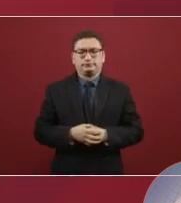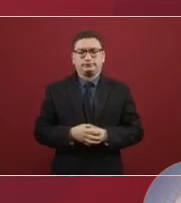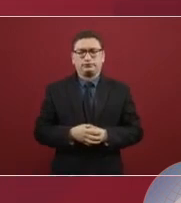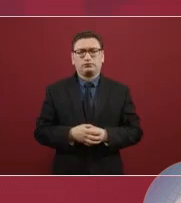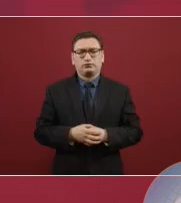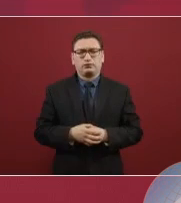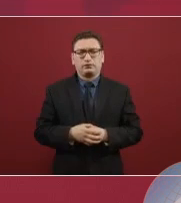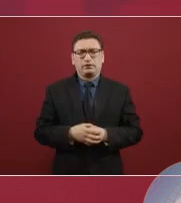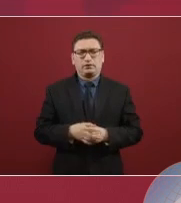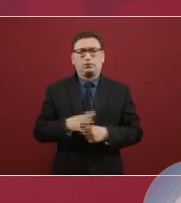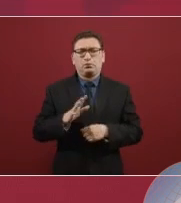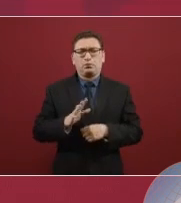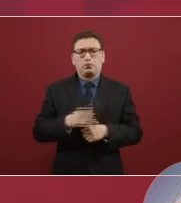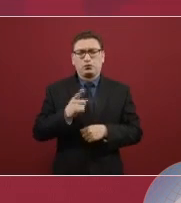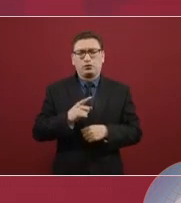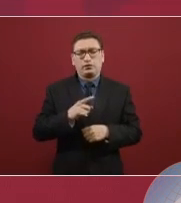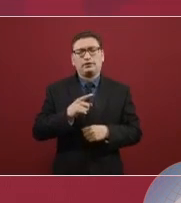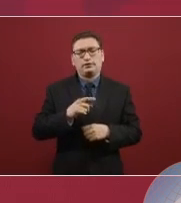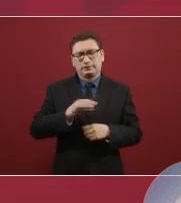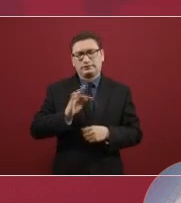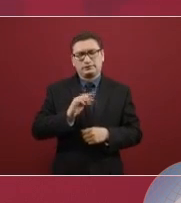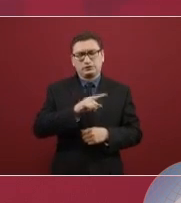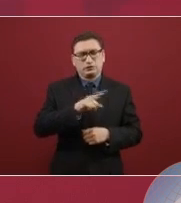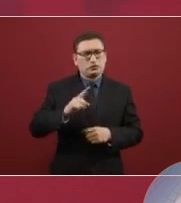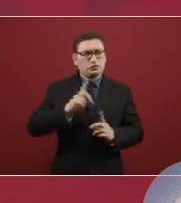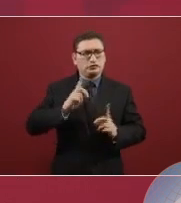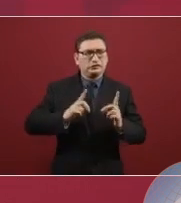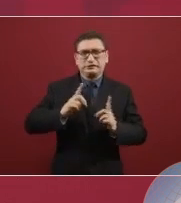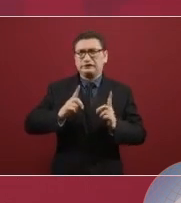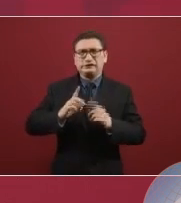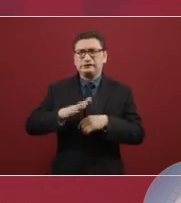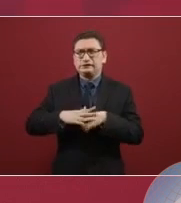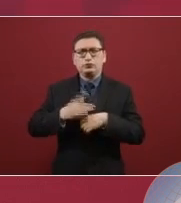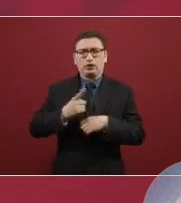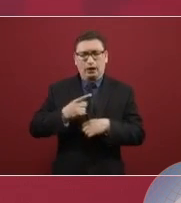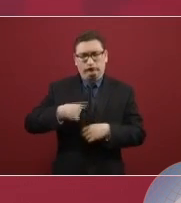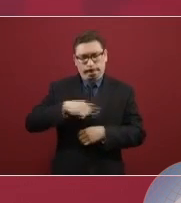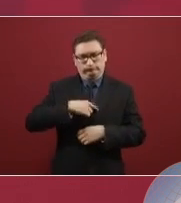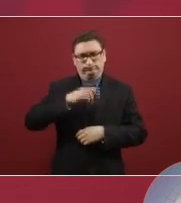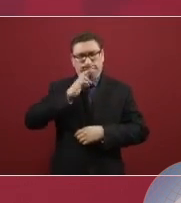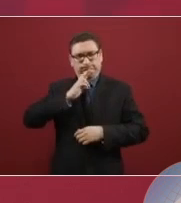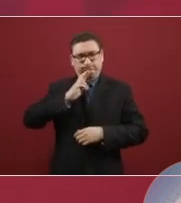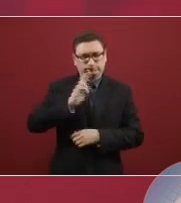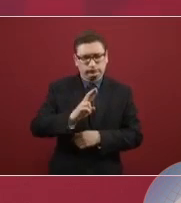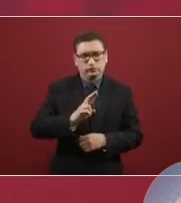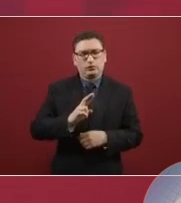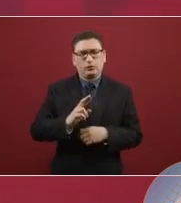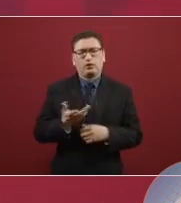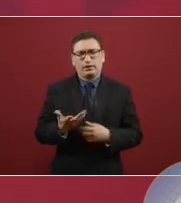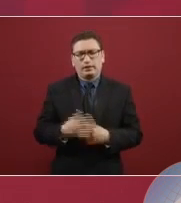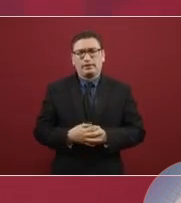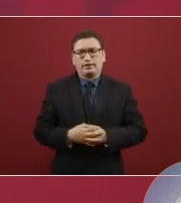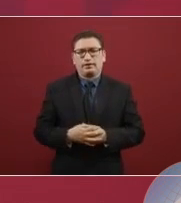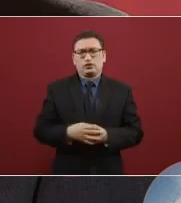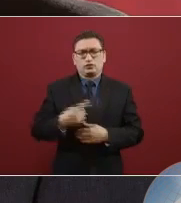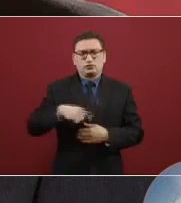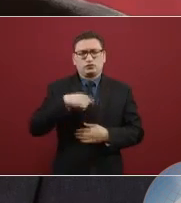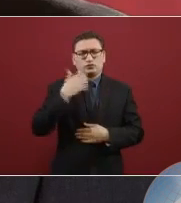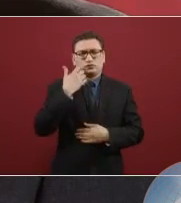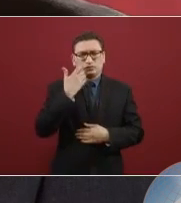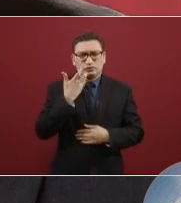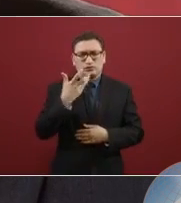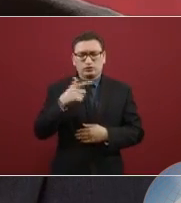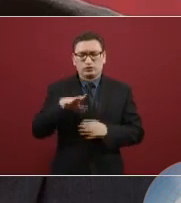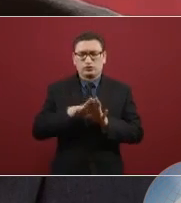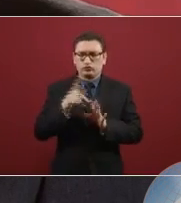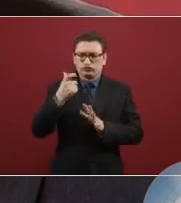por qué estamos nosotros queriendo entregar los